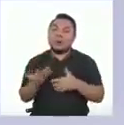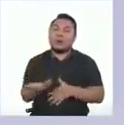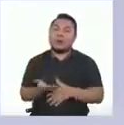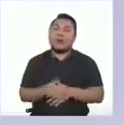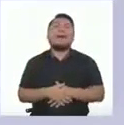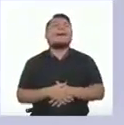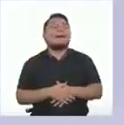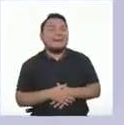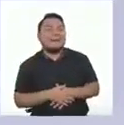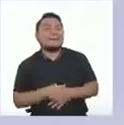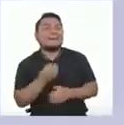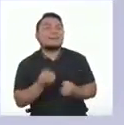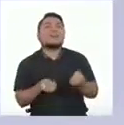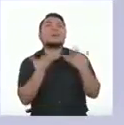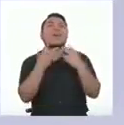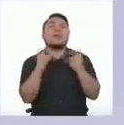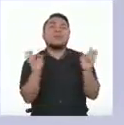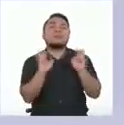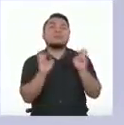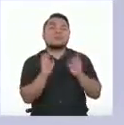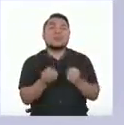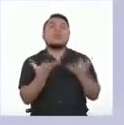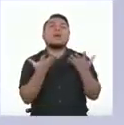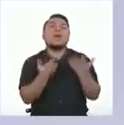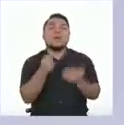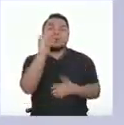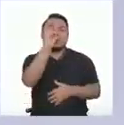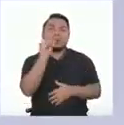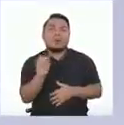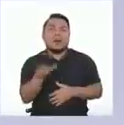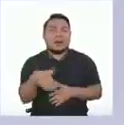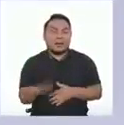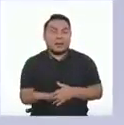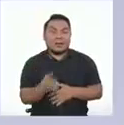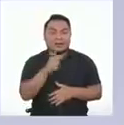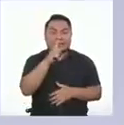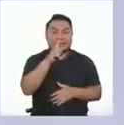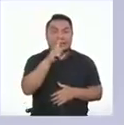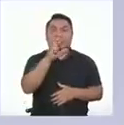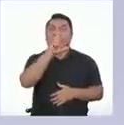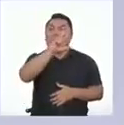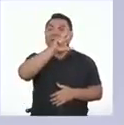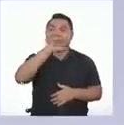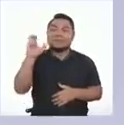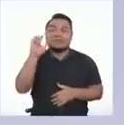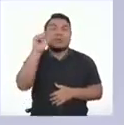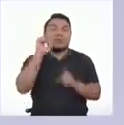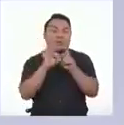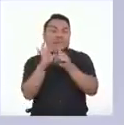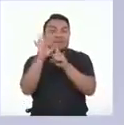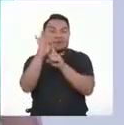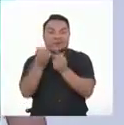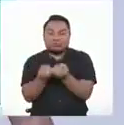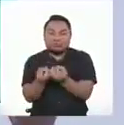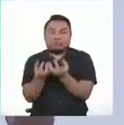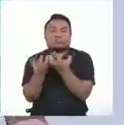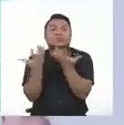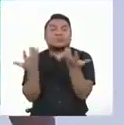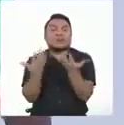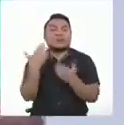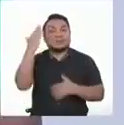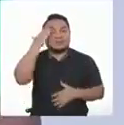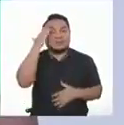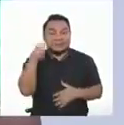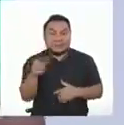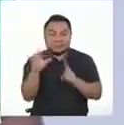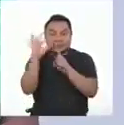Entonces, ¿cuántos gramos de proteína hay en 300 gramos de lentejas germinadas? Si